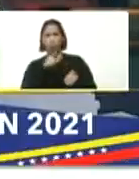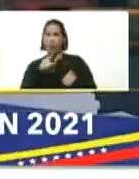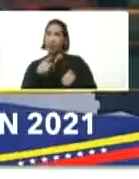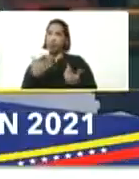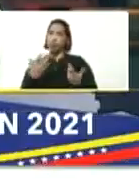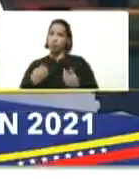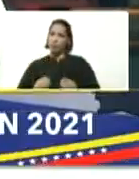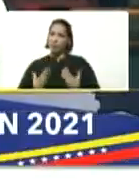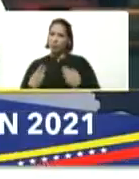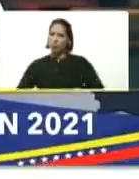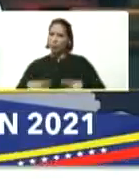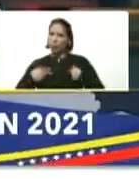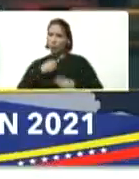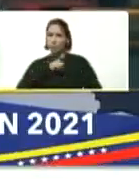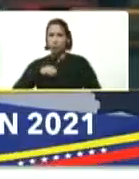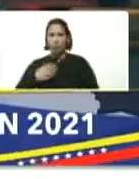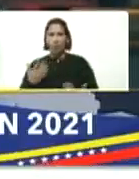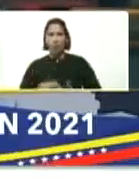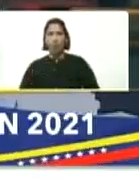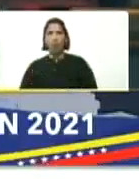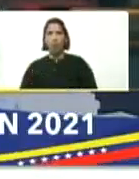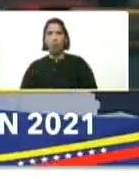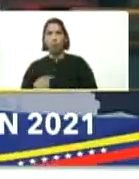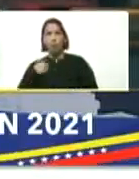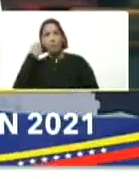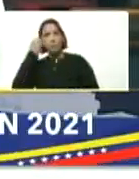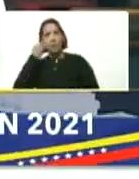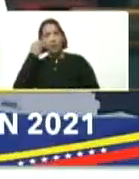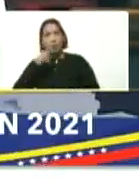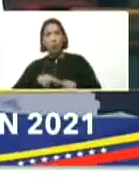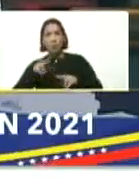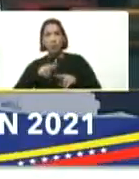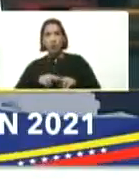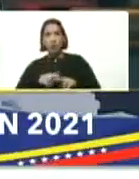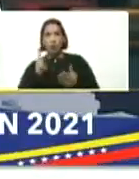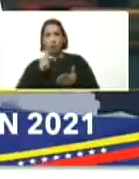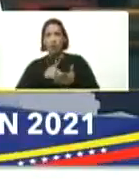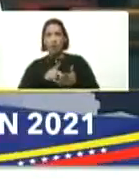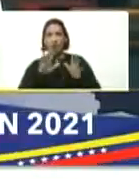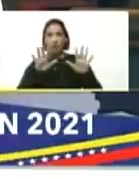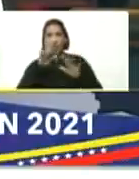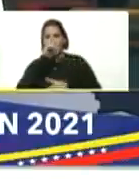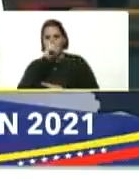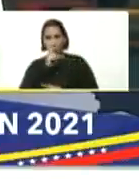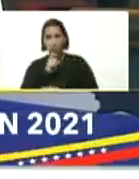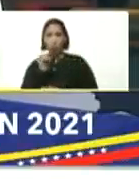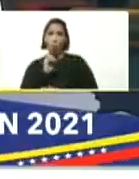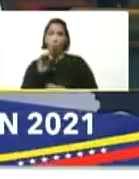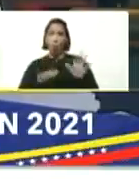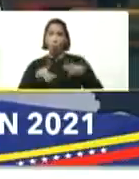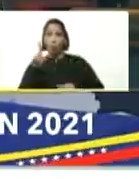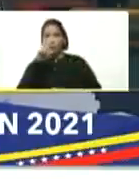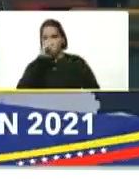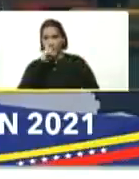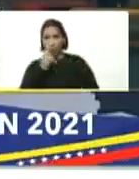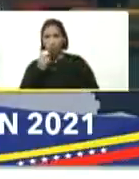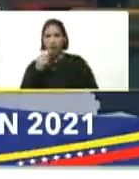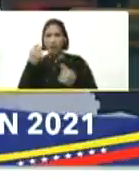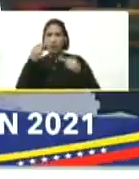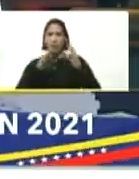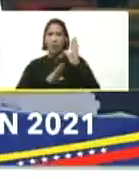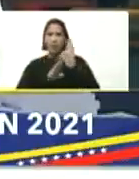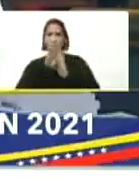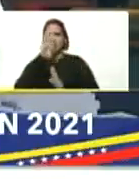apreciación humana, personal, porque me parece que el niño que llega a la edad de 10 años, 11, está en la etapa